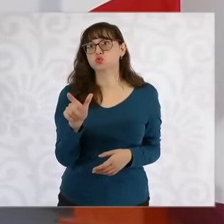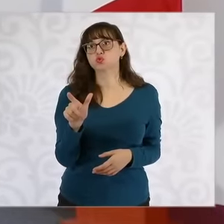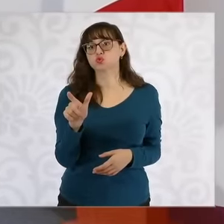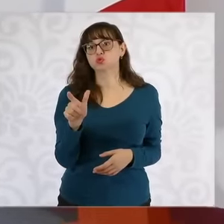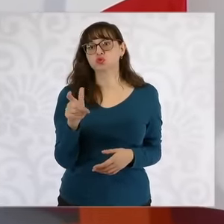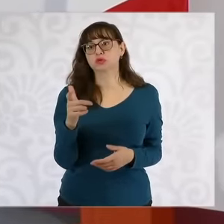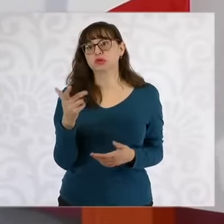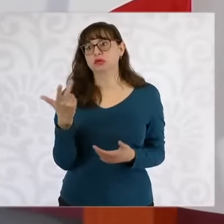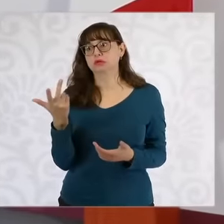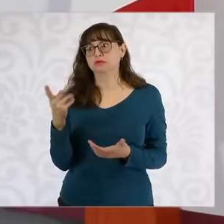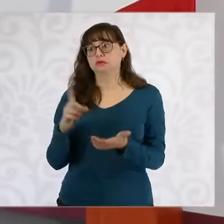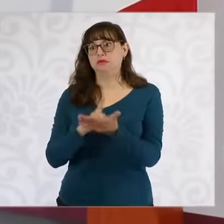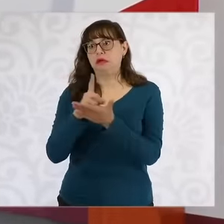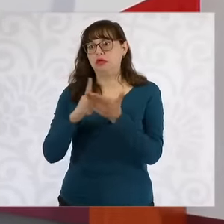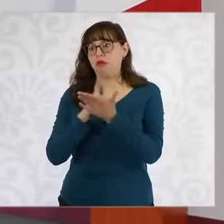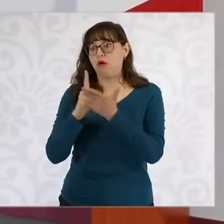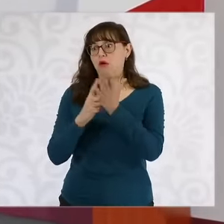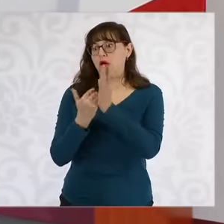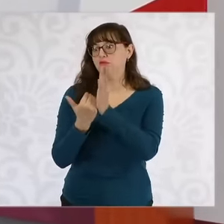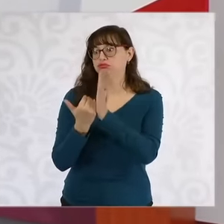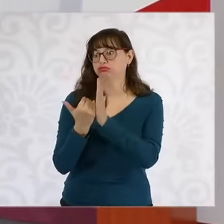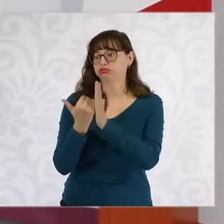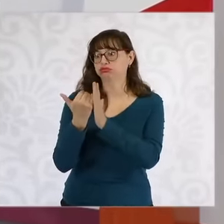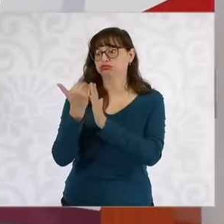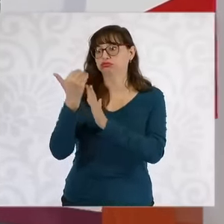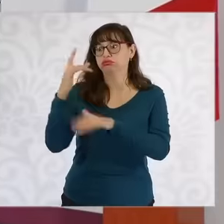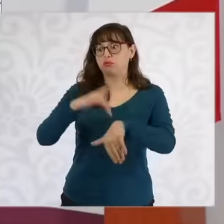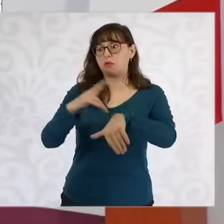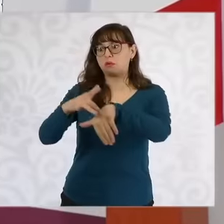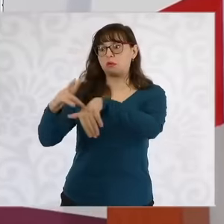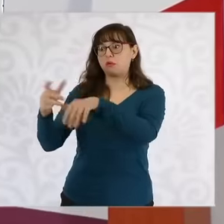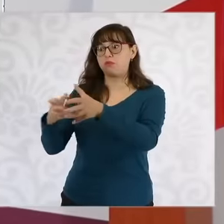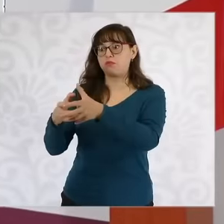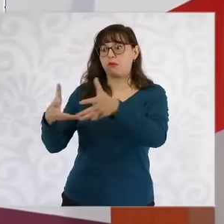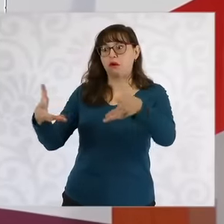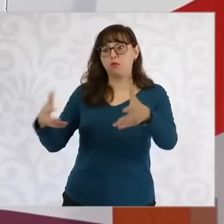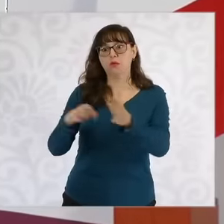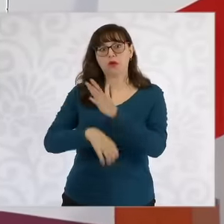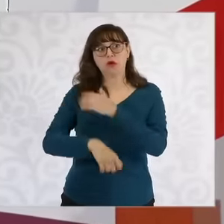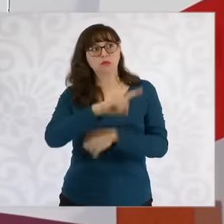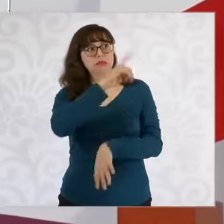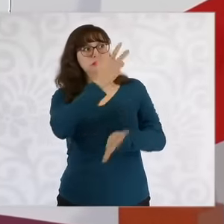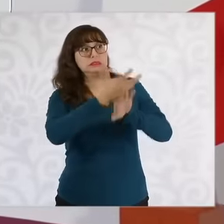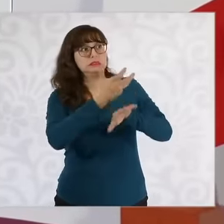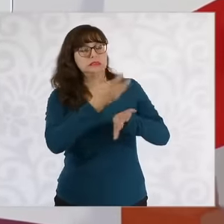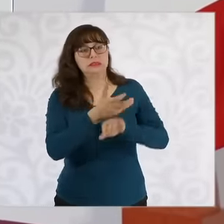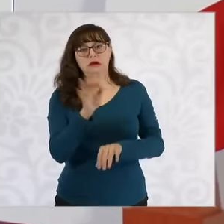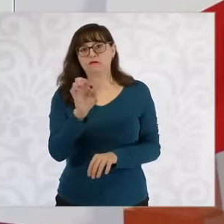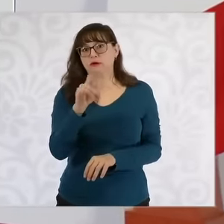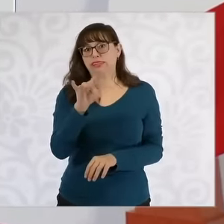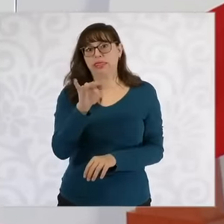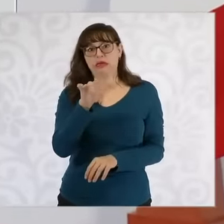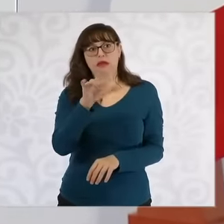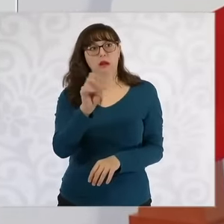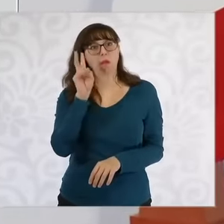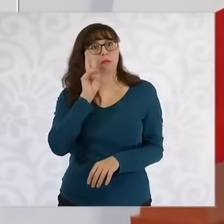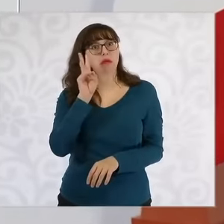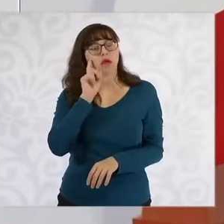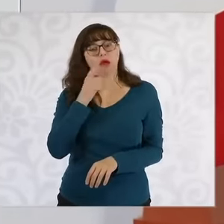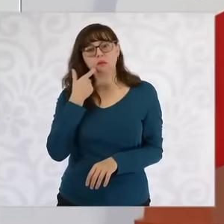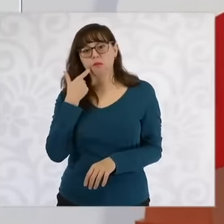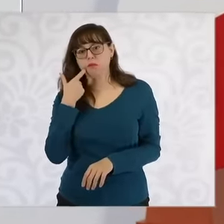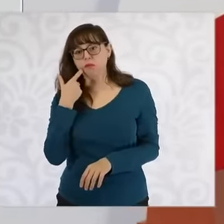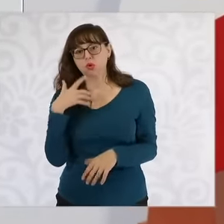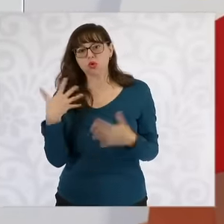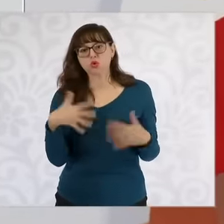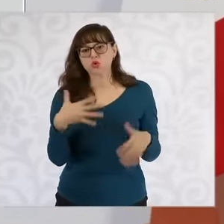situaciones como las que tiene hoy Estados Unidos con la adicción al fentanilo, que es gravísima. Entonces, esta